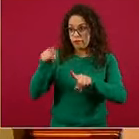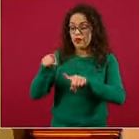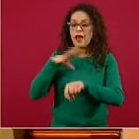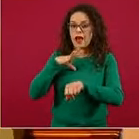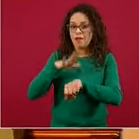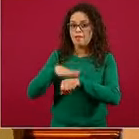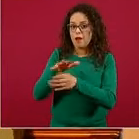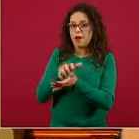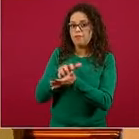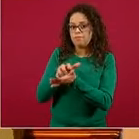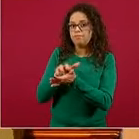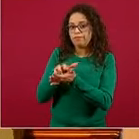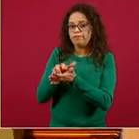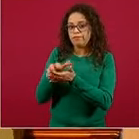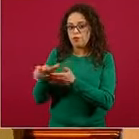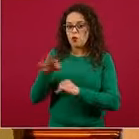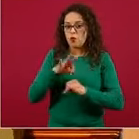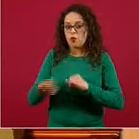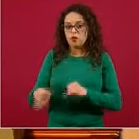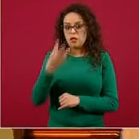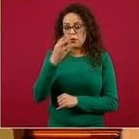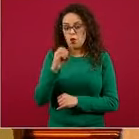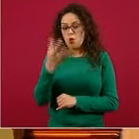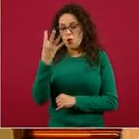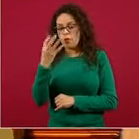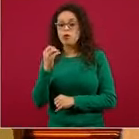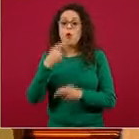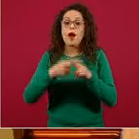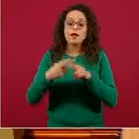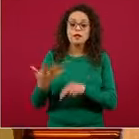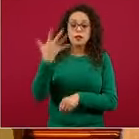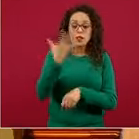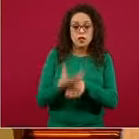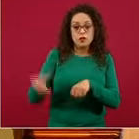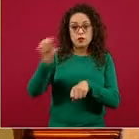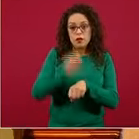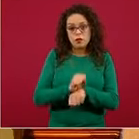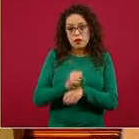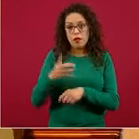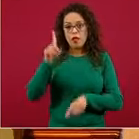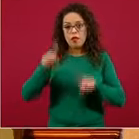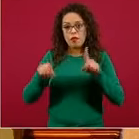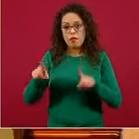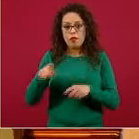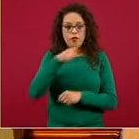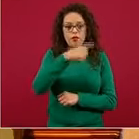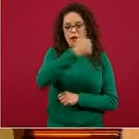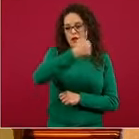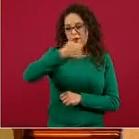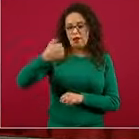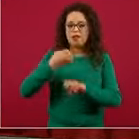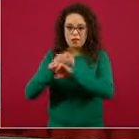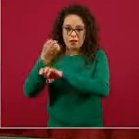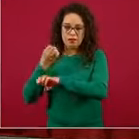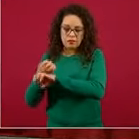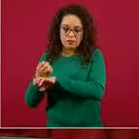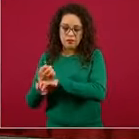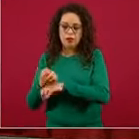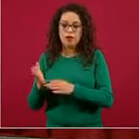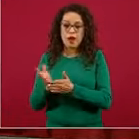epidémica importante en las últimas 3, 4 o 5 semanas, dependiendo de cada una de ellas, sino también a todas las